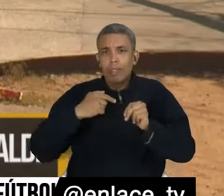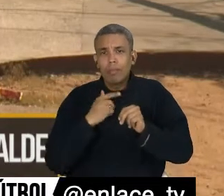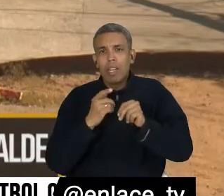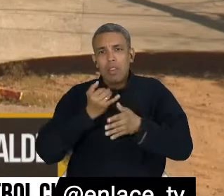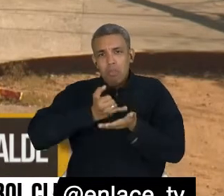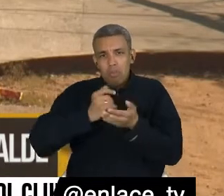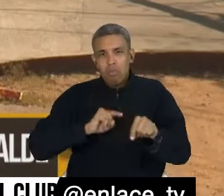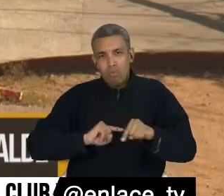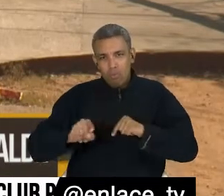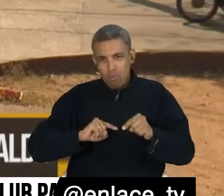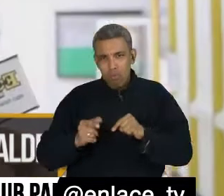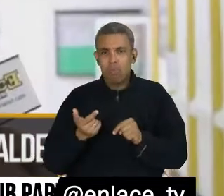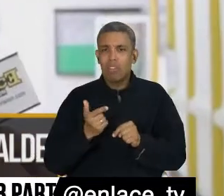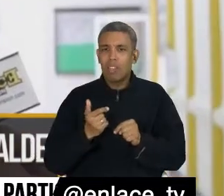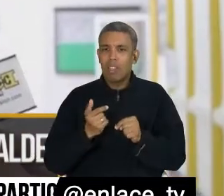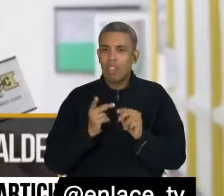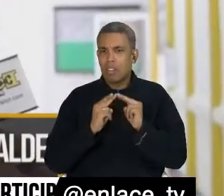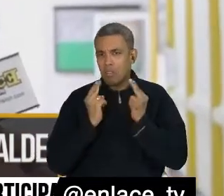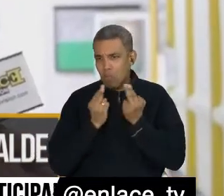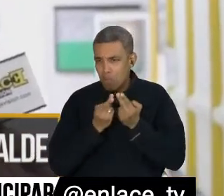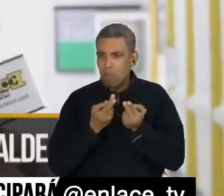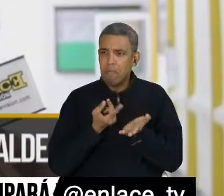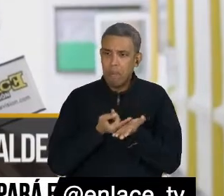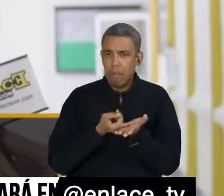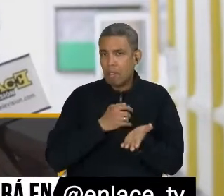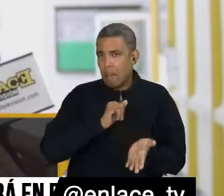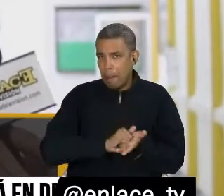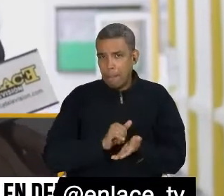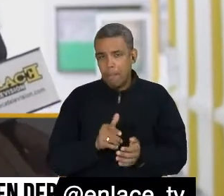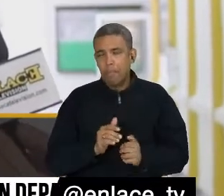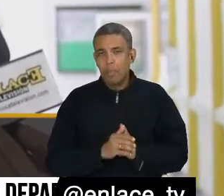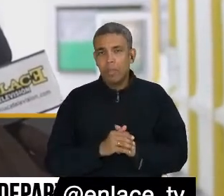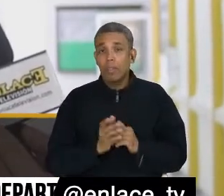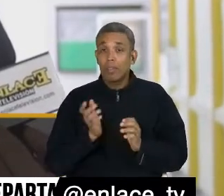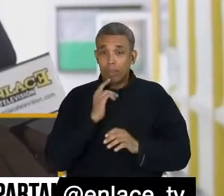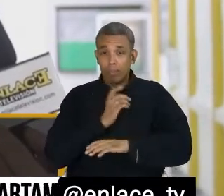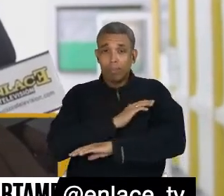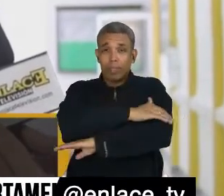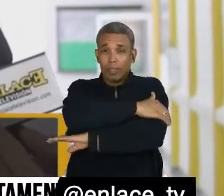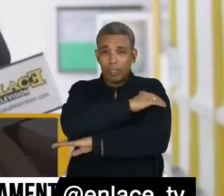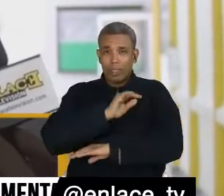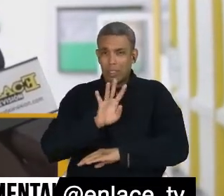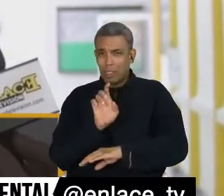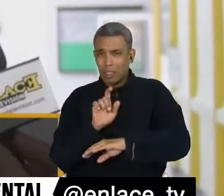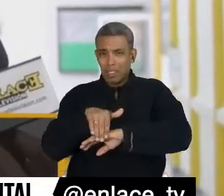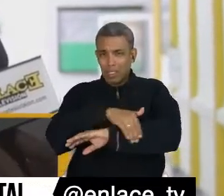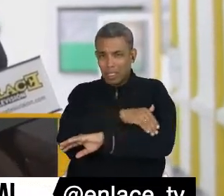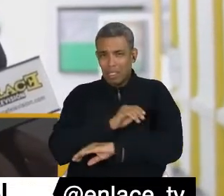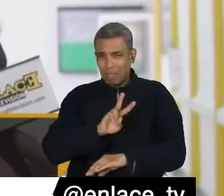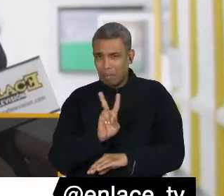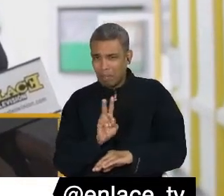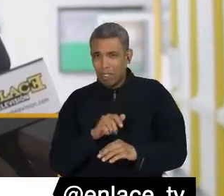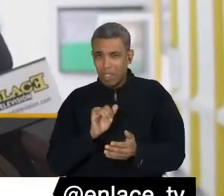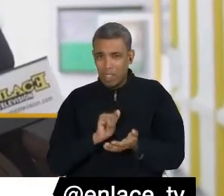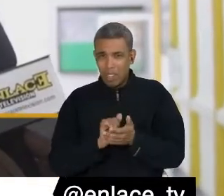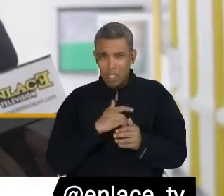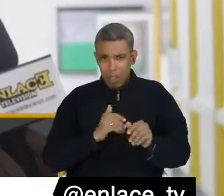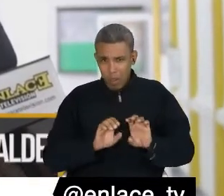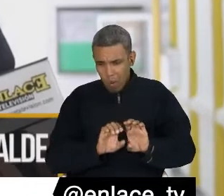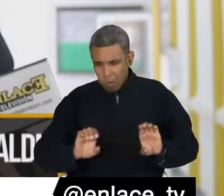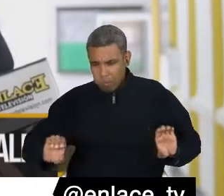estos momentos tenemos una problemática que es urgente que está ocurriendo en la calle 46A entre carrera 22 y 23, donde hay la fractura de un tubo de